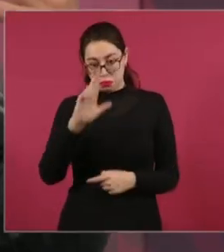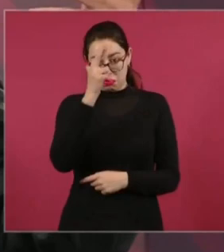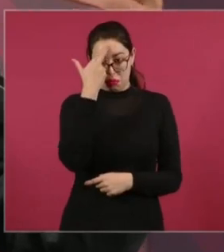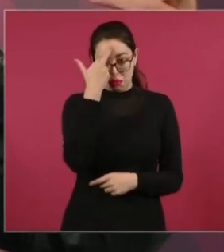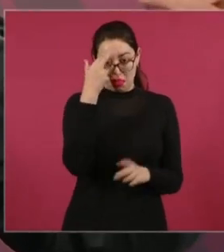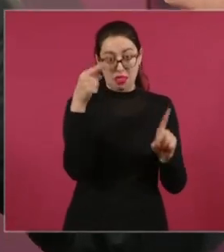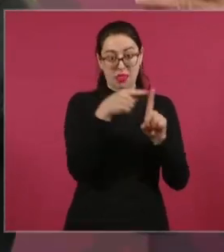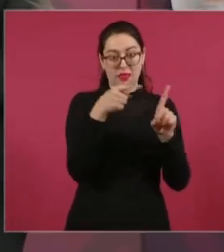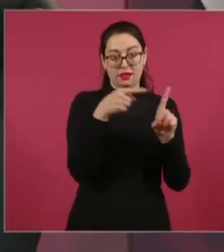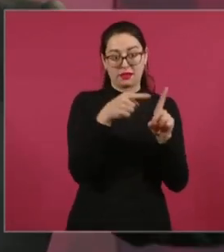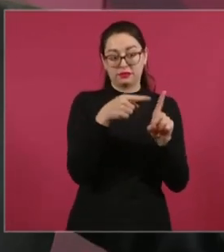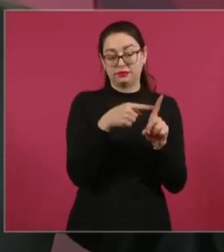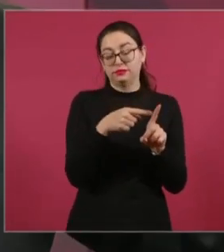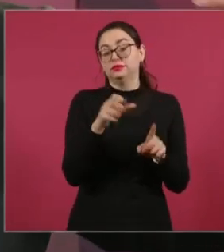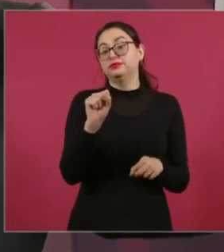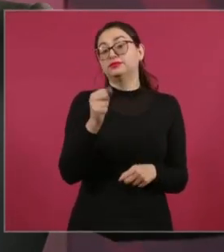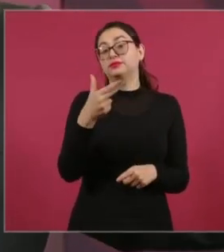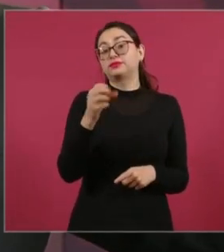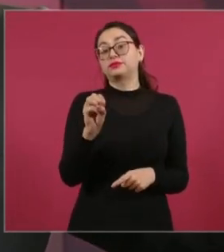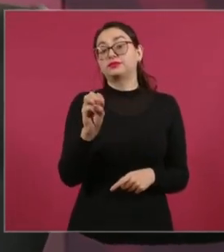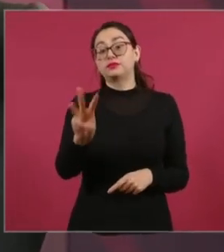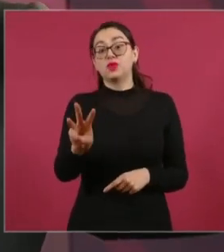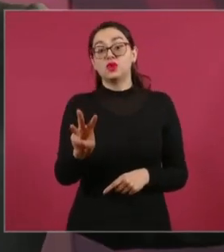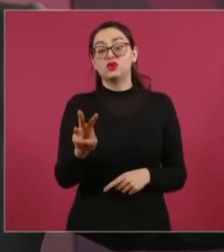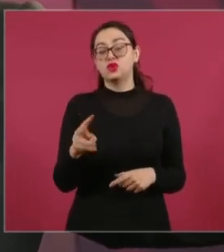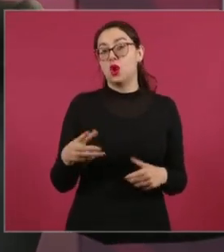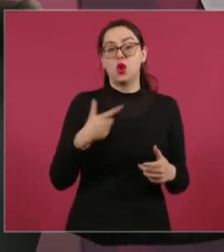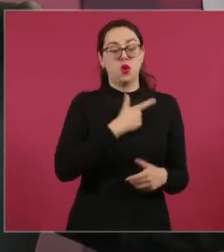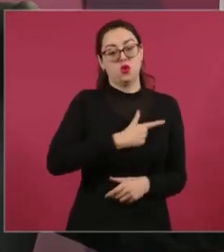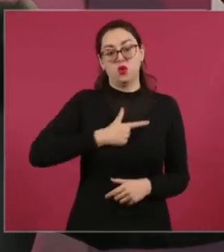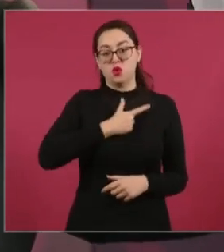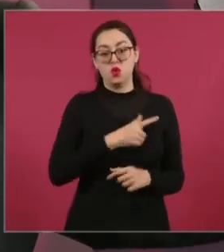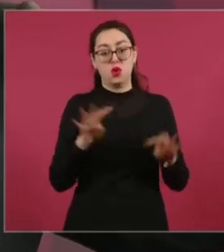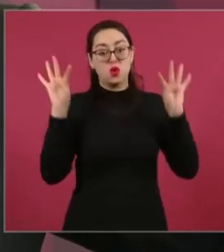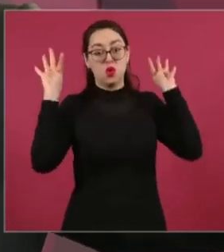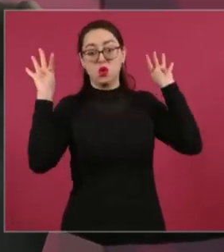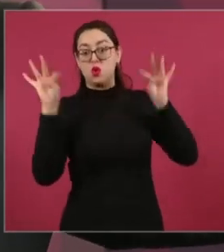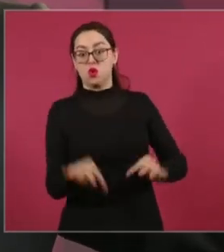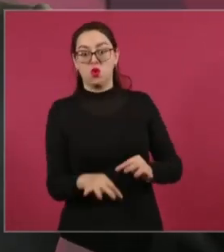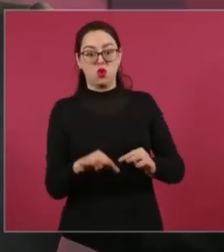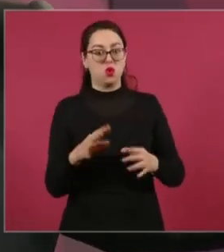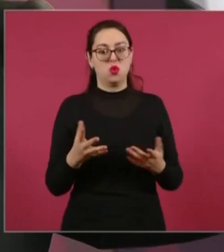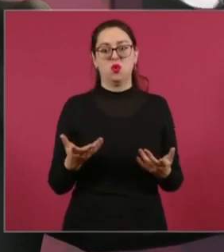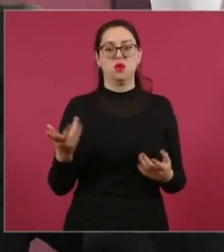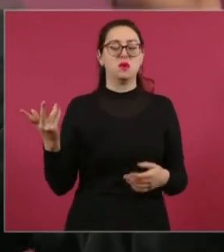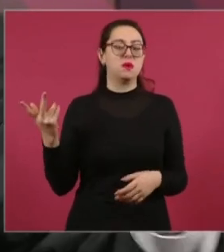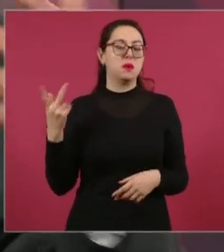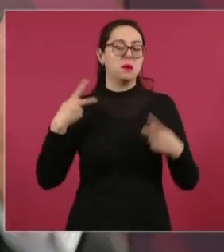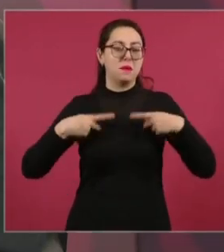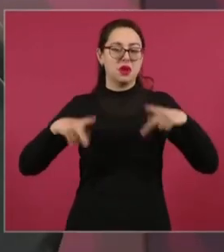a la cárcel el sensacionalismo, el líder petrolero y